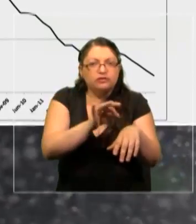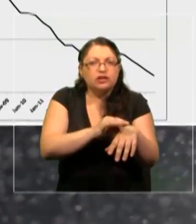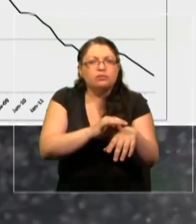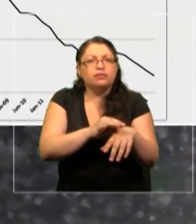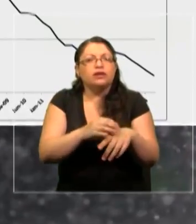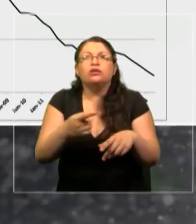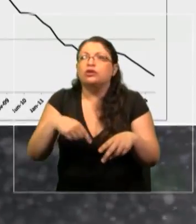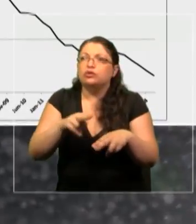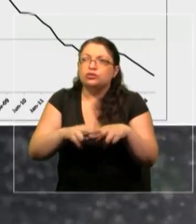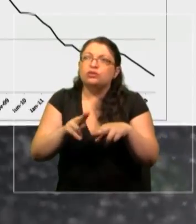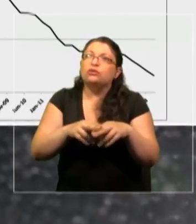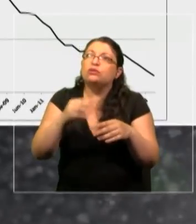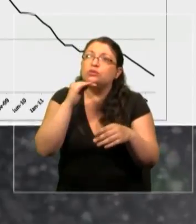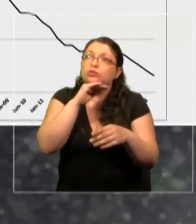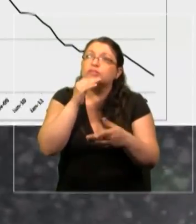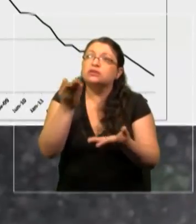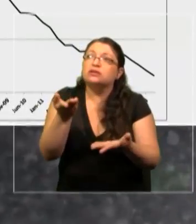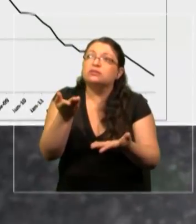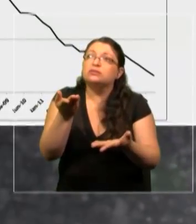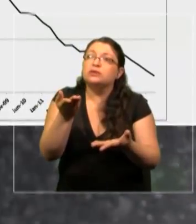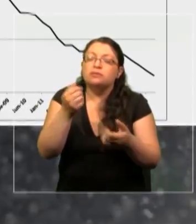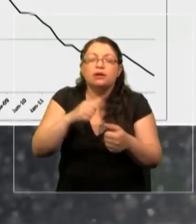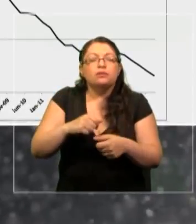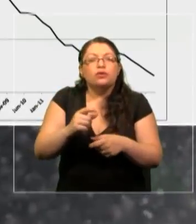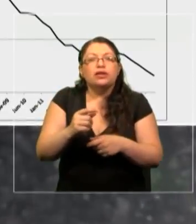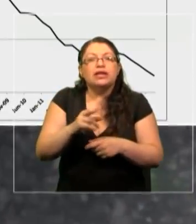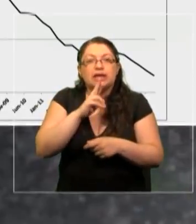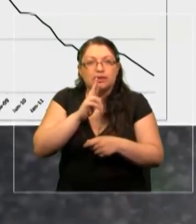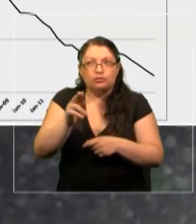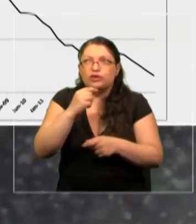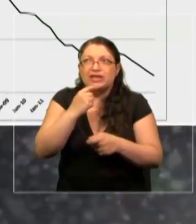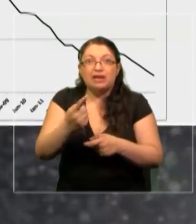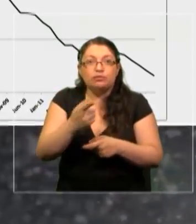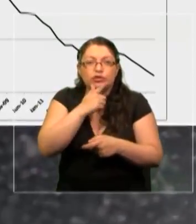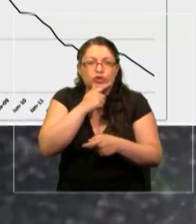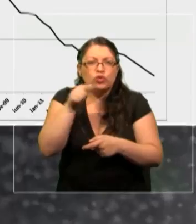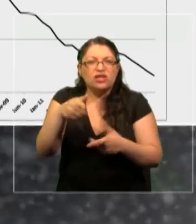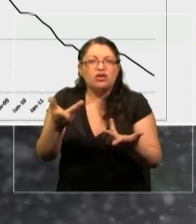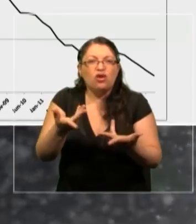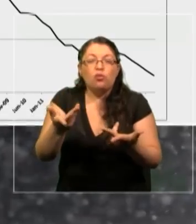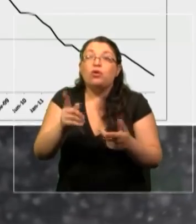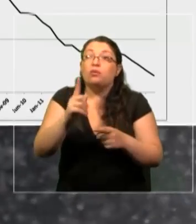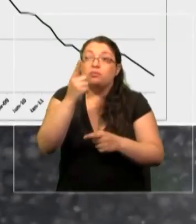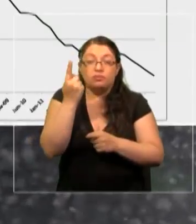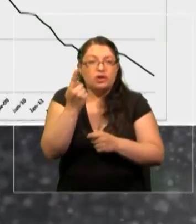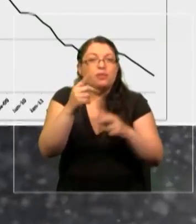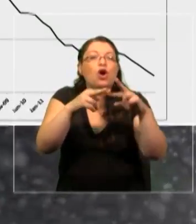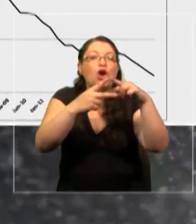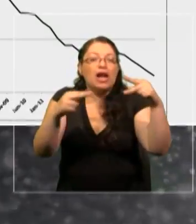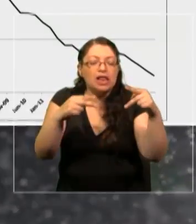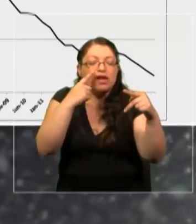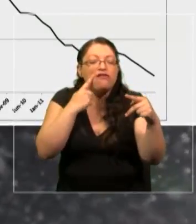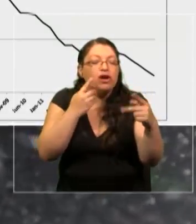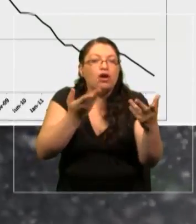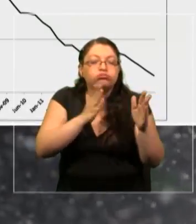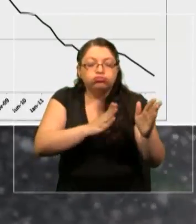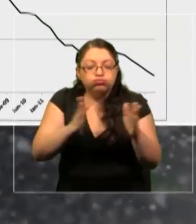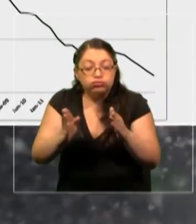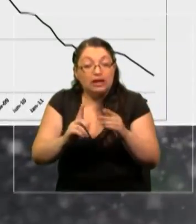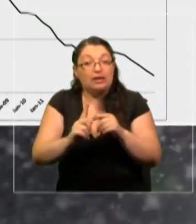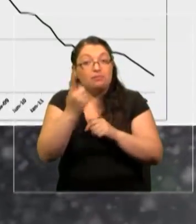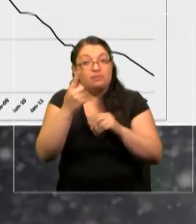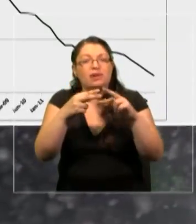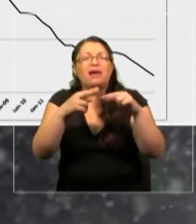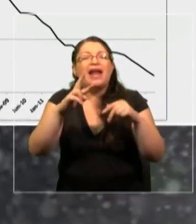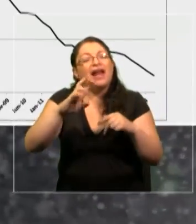usamos para tratar de abordar estas preguntas viene desde obtener el secuenciamiento del ADN. El primer genoma humano,